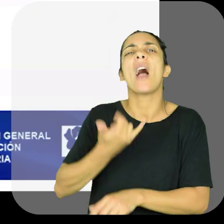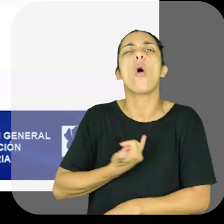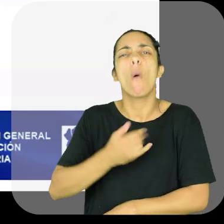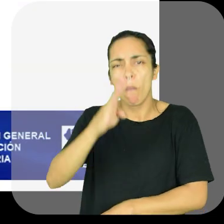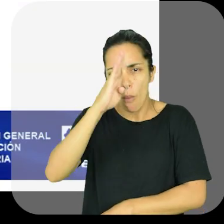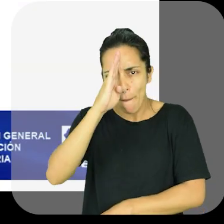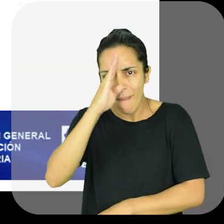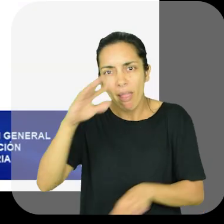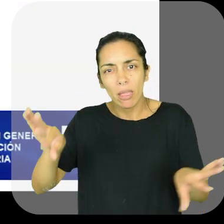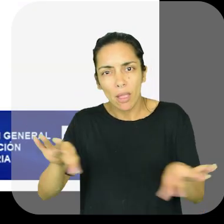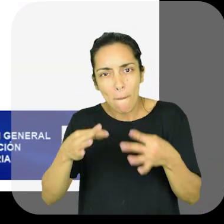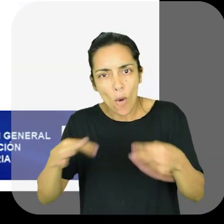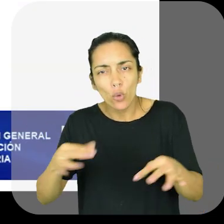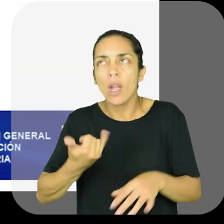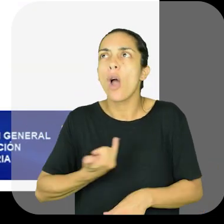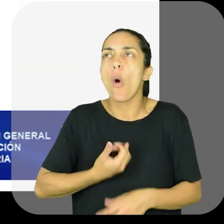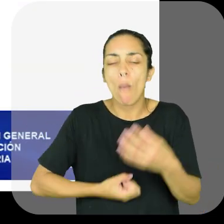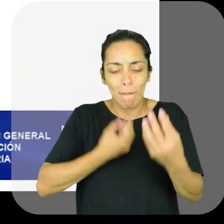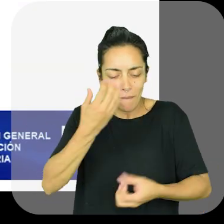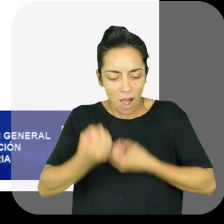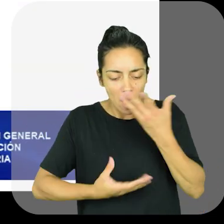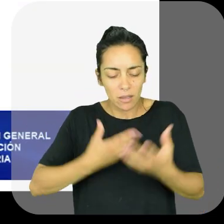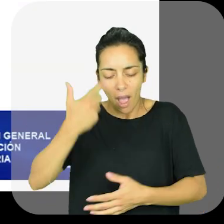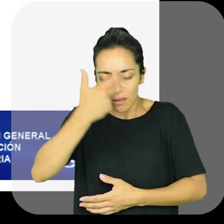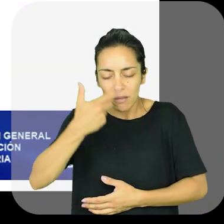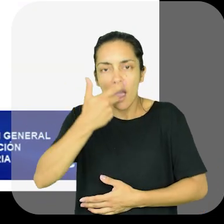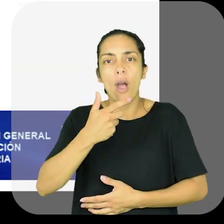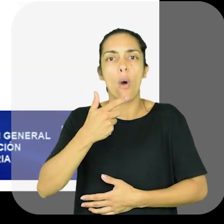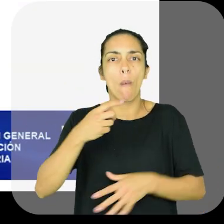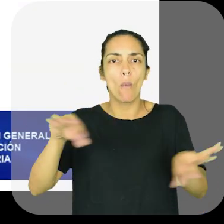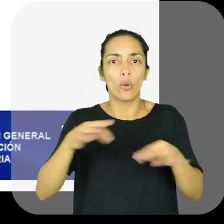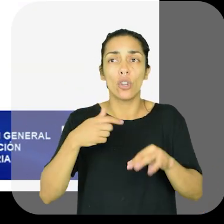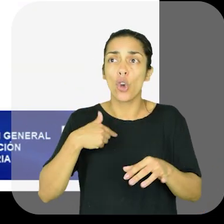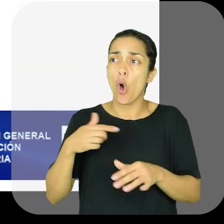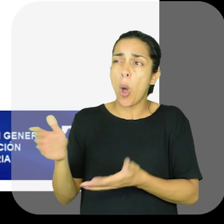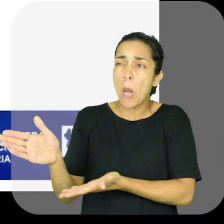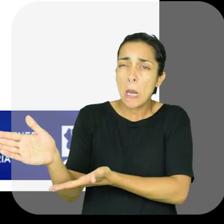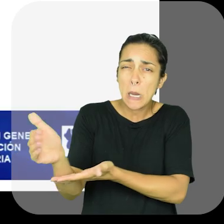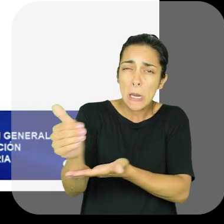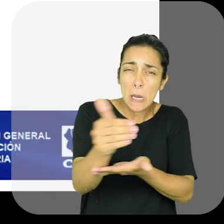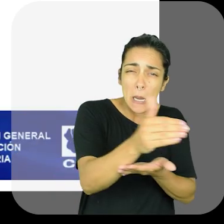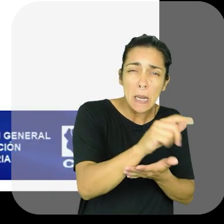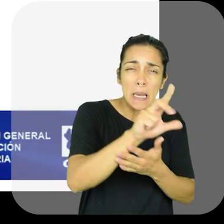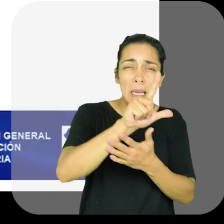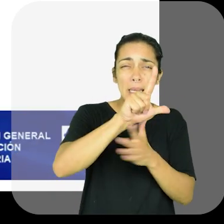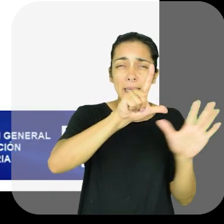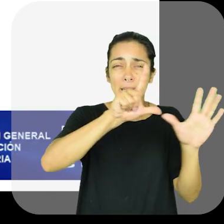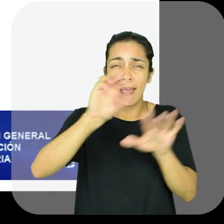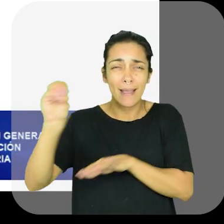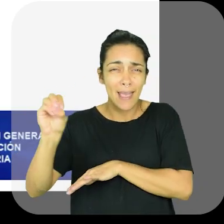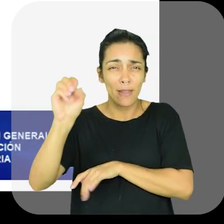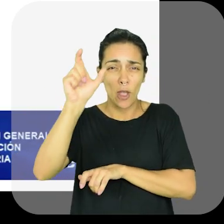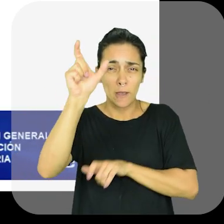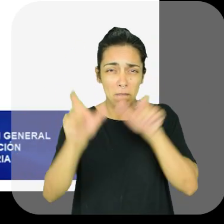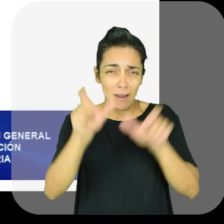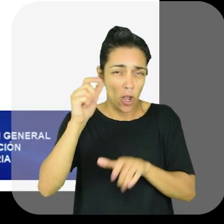primer objetivo, yo recolecté las voces de 700 maestros y maestras de todo el país.